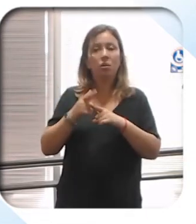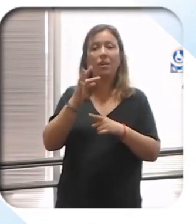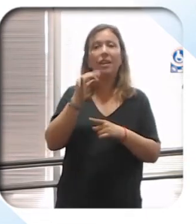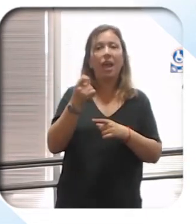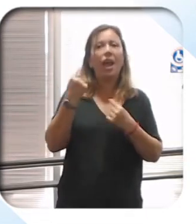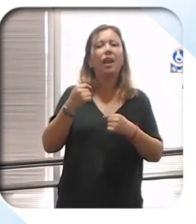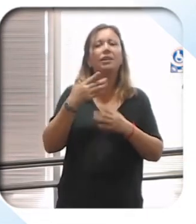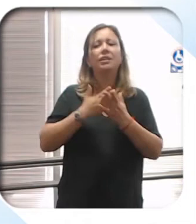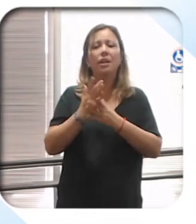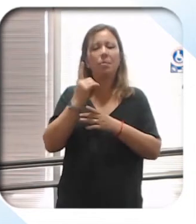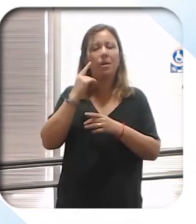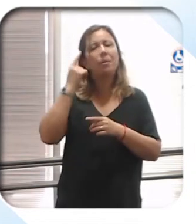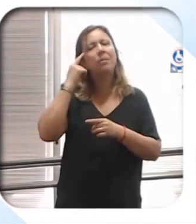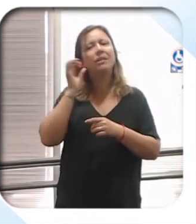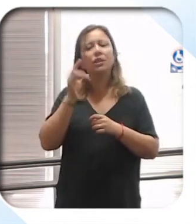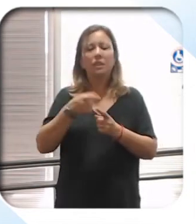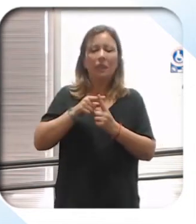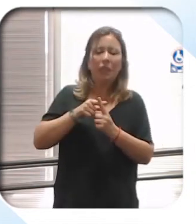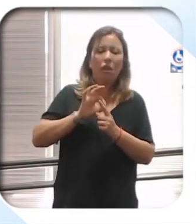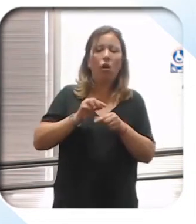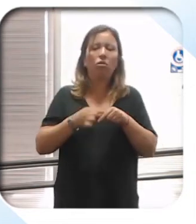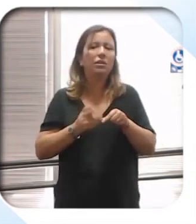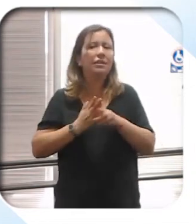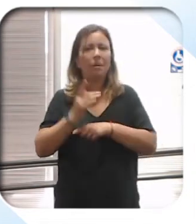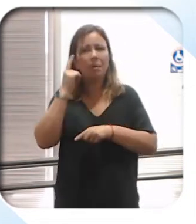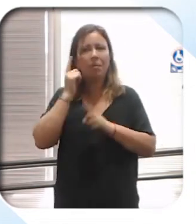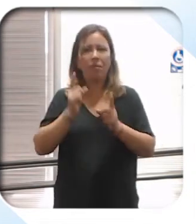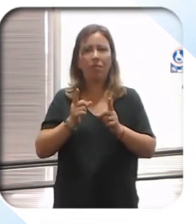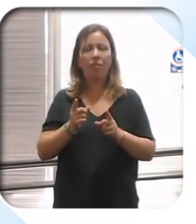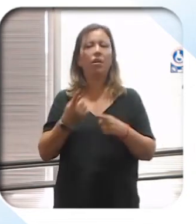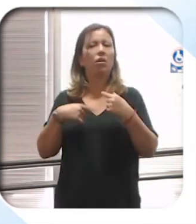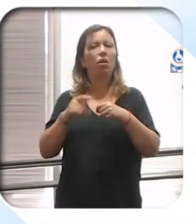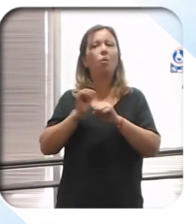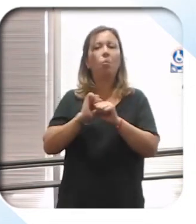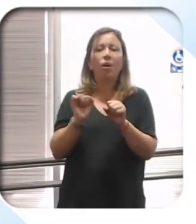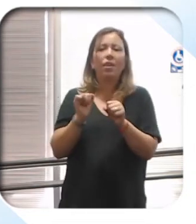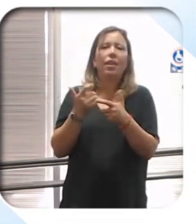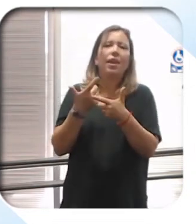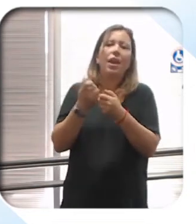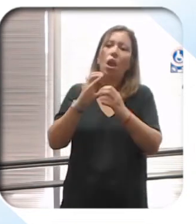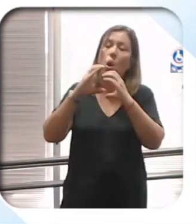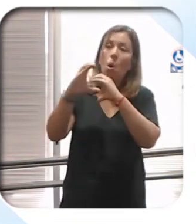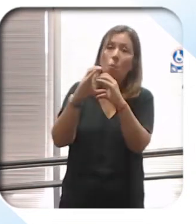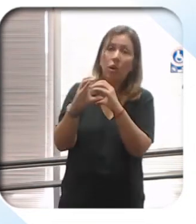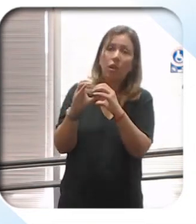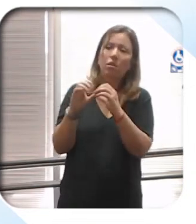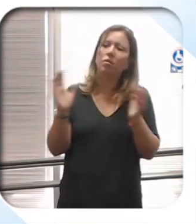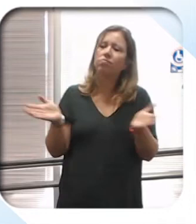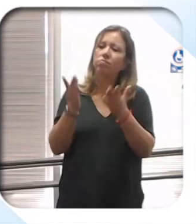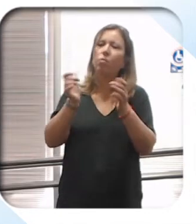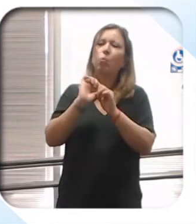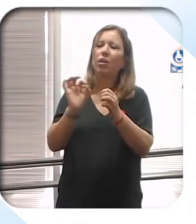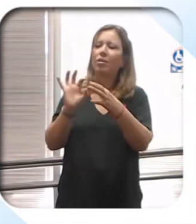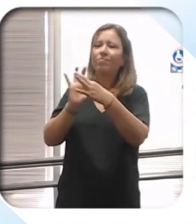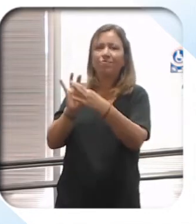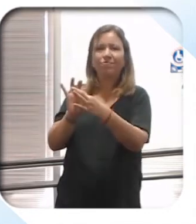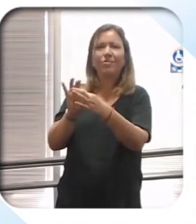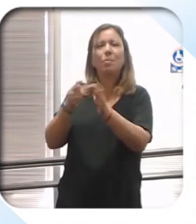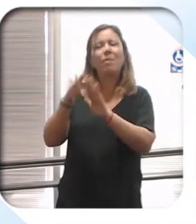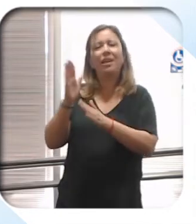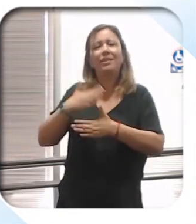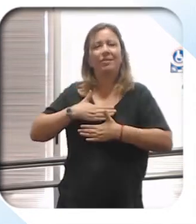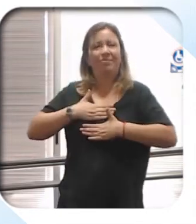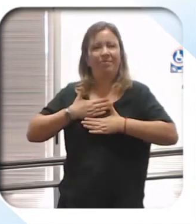tiende a genitalizar la sexualidad. Sin embargo, es posible activar en algún momento la comunicación que haga posible una vinculación más